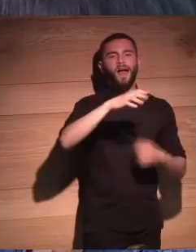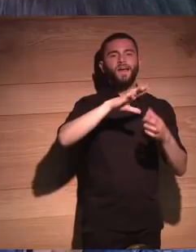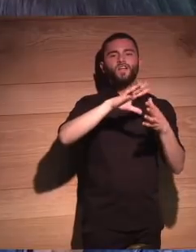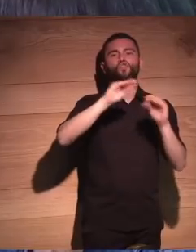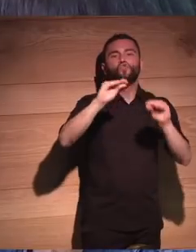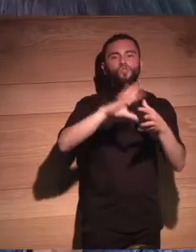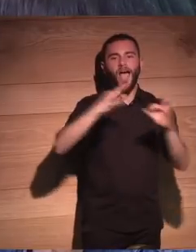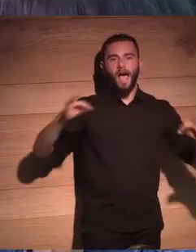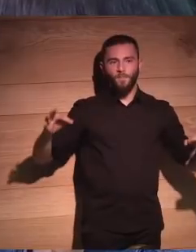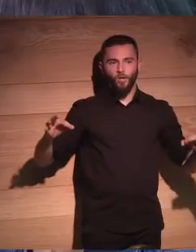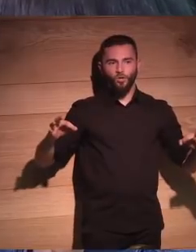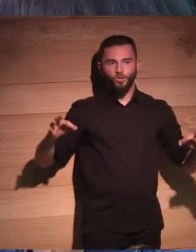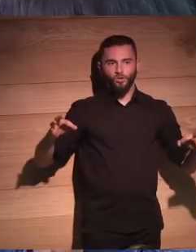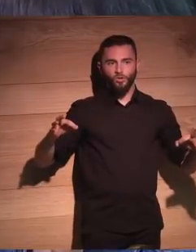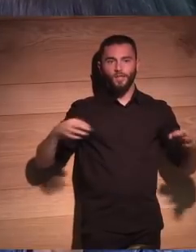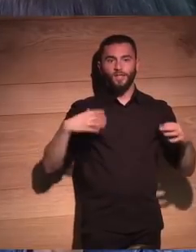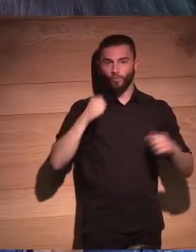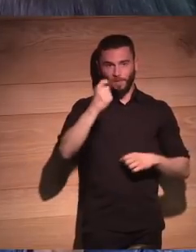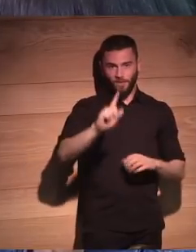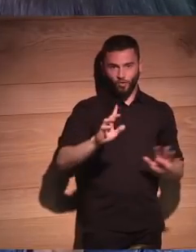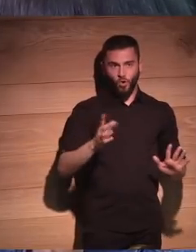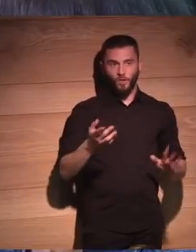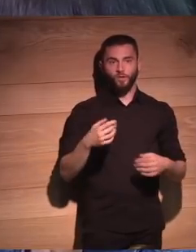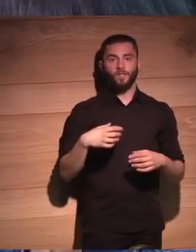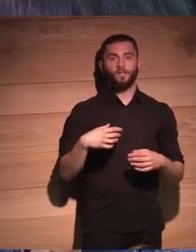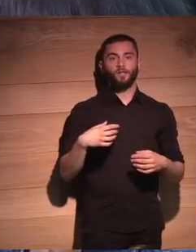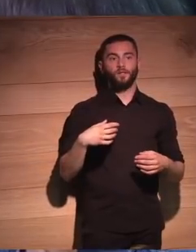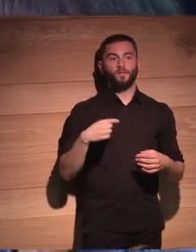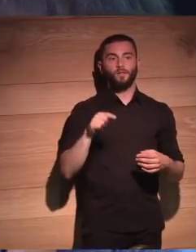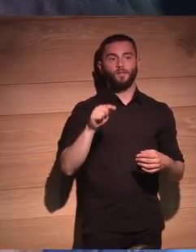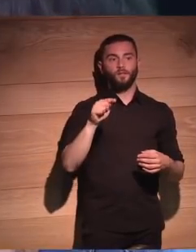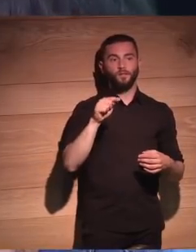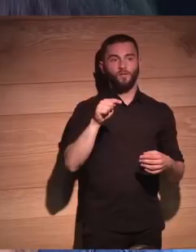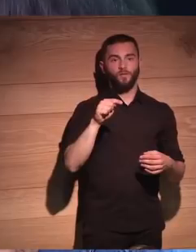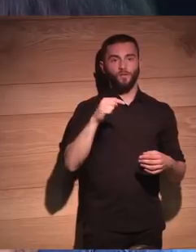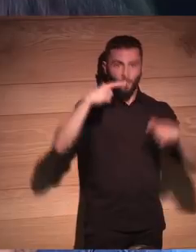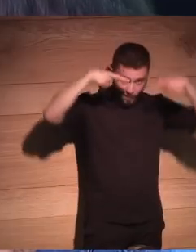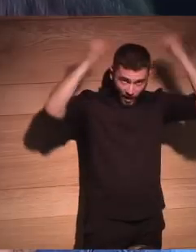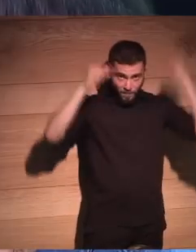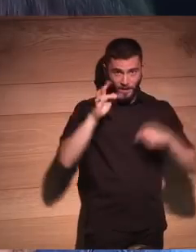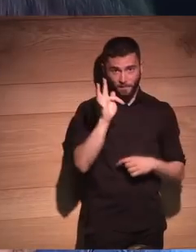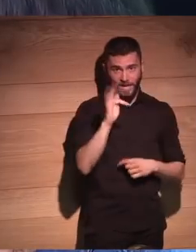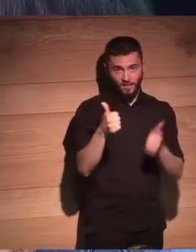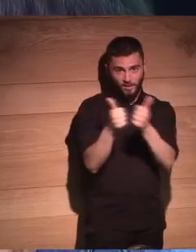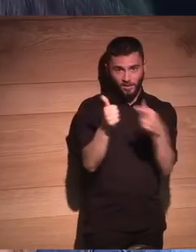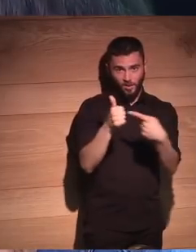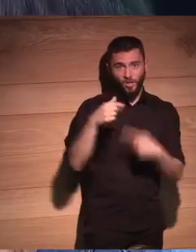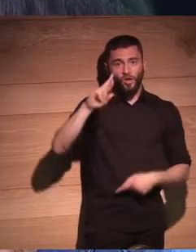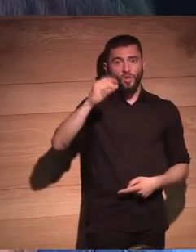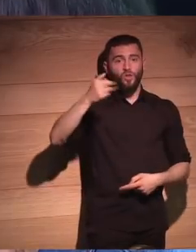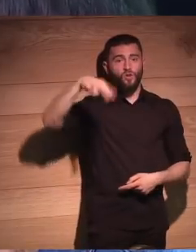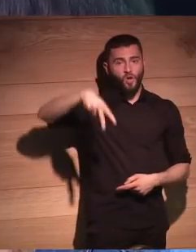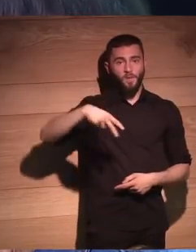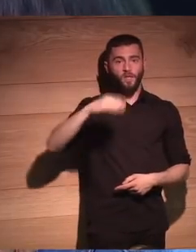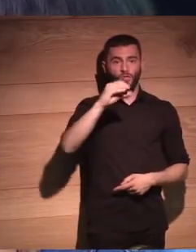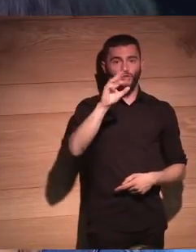la cabecera era Superman y sus amigos, en los que aparecía con Batman continuamente y con Robin también. Y la verdad es que recuerdo ese crossover